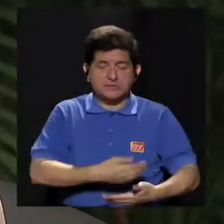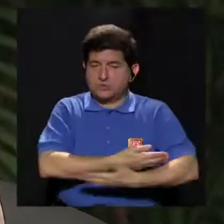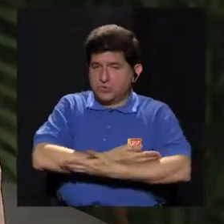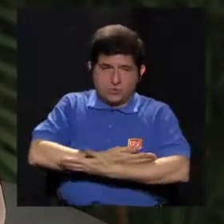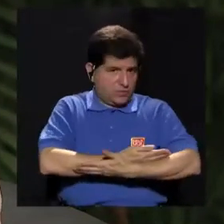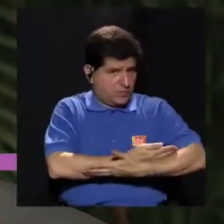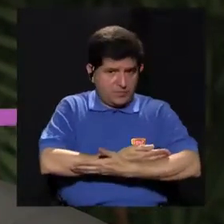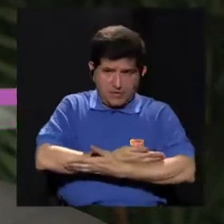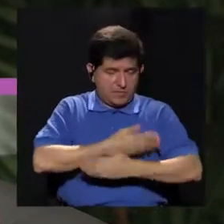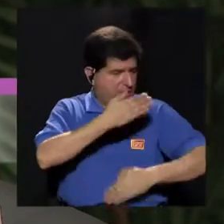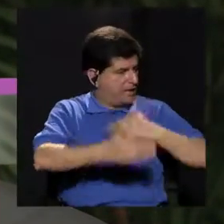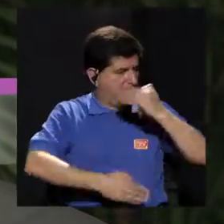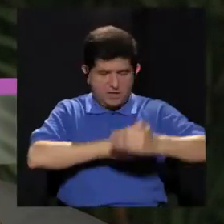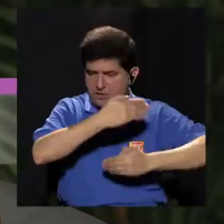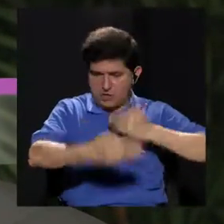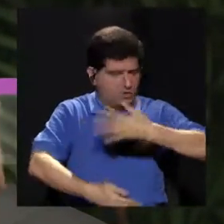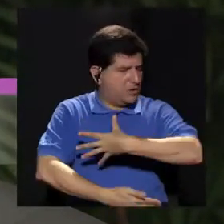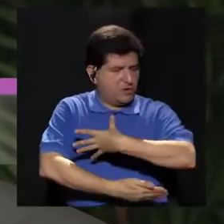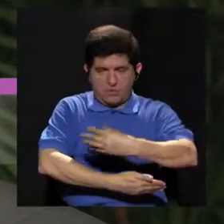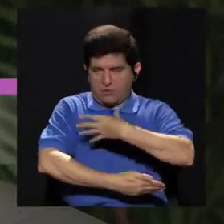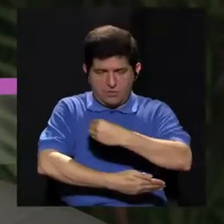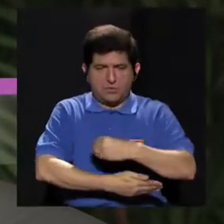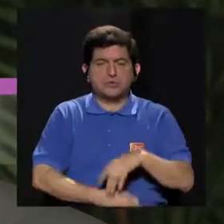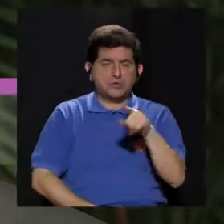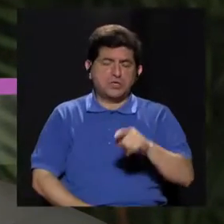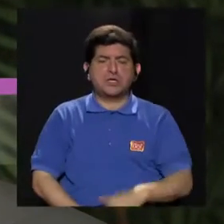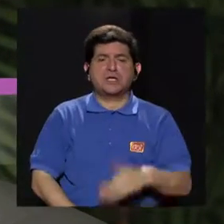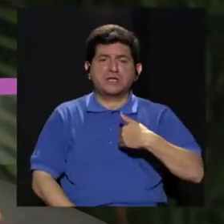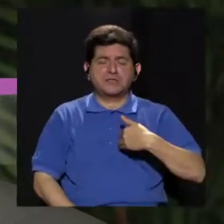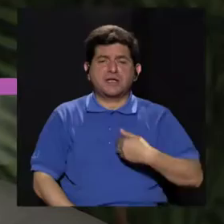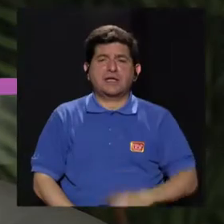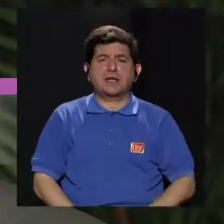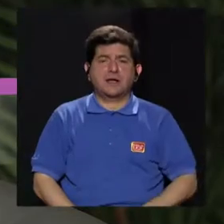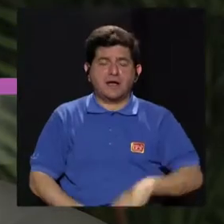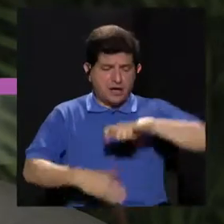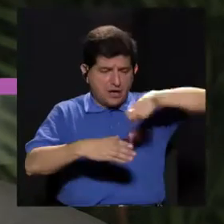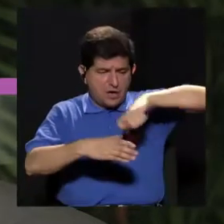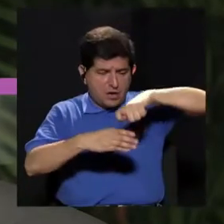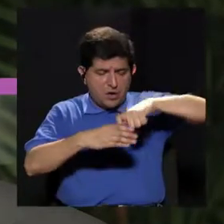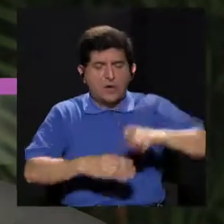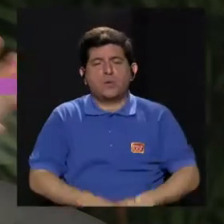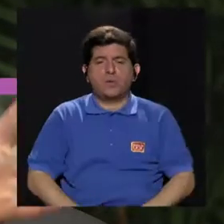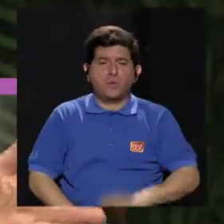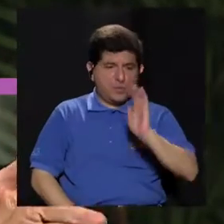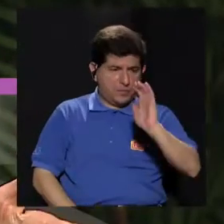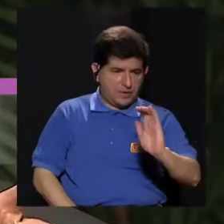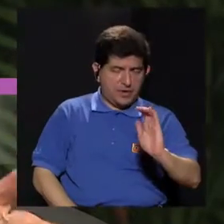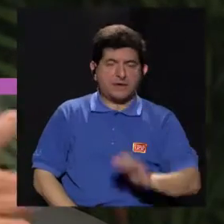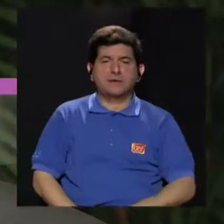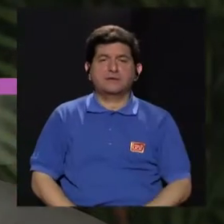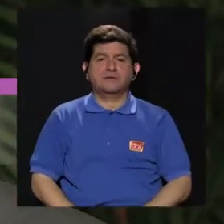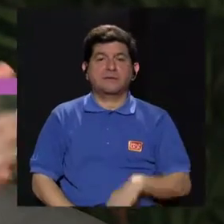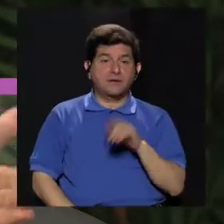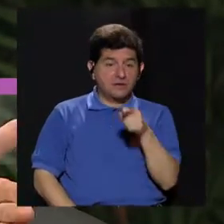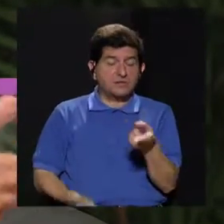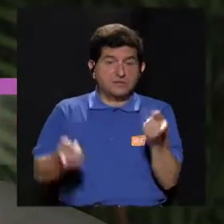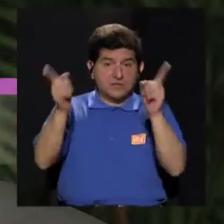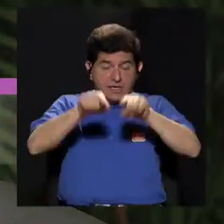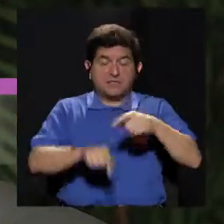de que el bebé no sea amamantado y esté con fórmula, un fórmula infantil, y